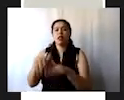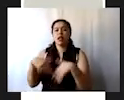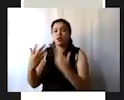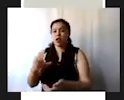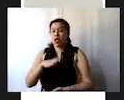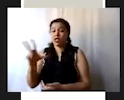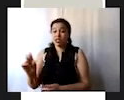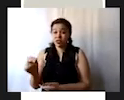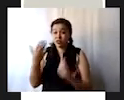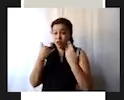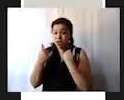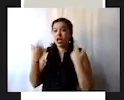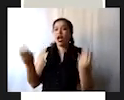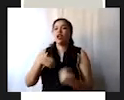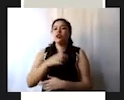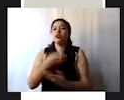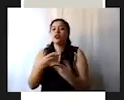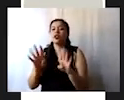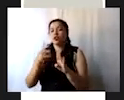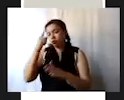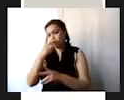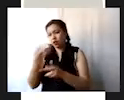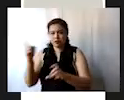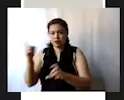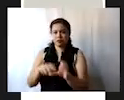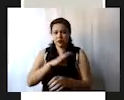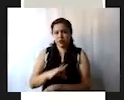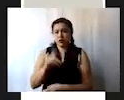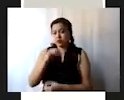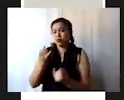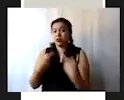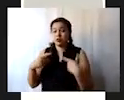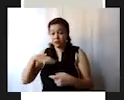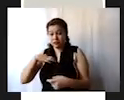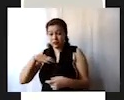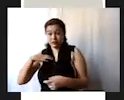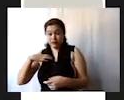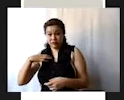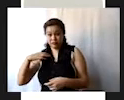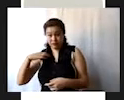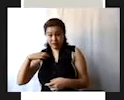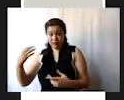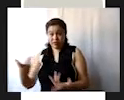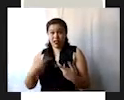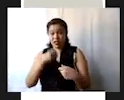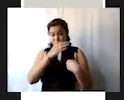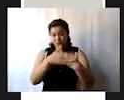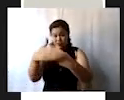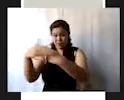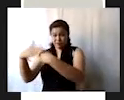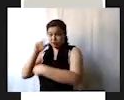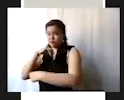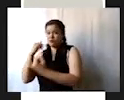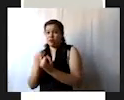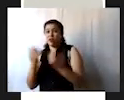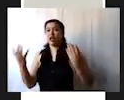cómo le podemos hacer para incluirlos. Incluso los voluntariados que están saliendo en muchas convocatorias también ya